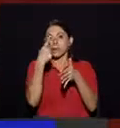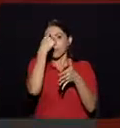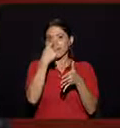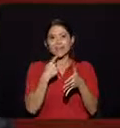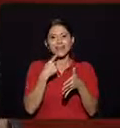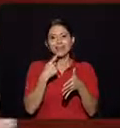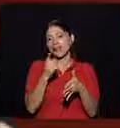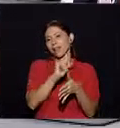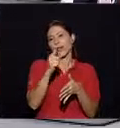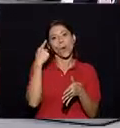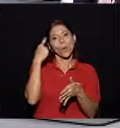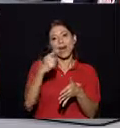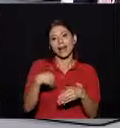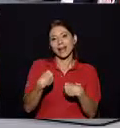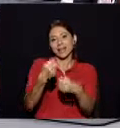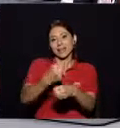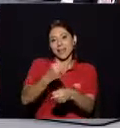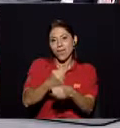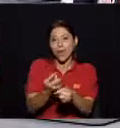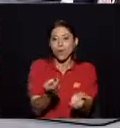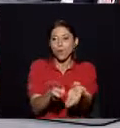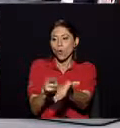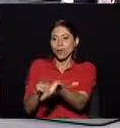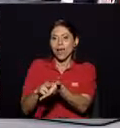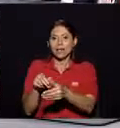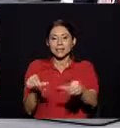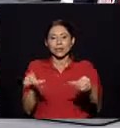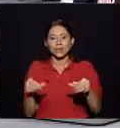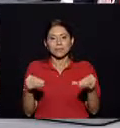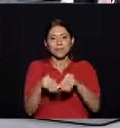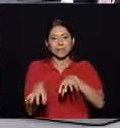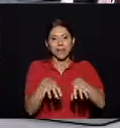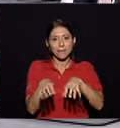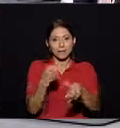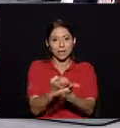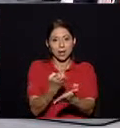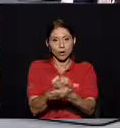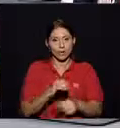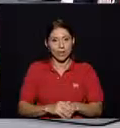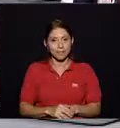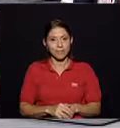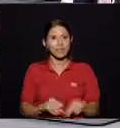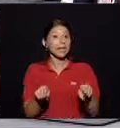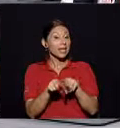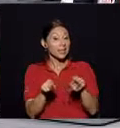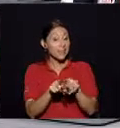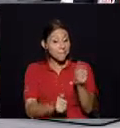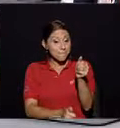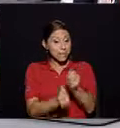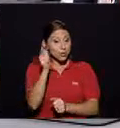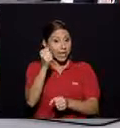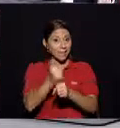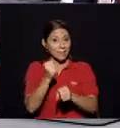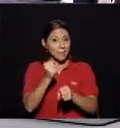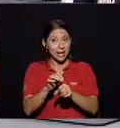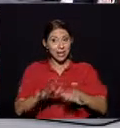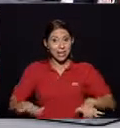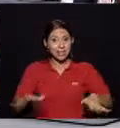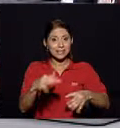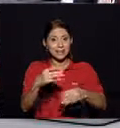ser contratado en sectores que sean más dinámicos de la economía. Y por otro lado, también la mayoría del empleo de este país